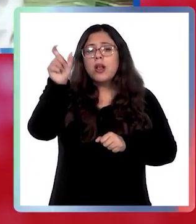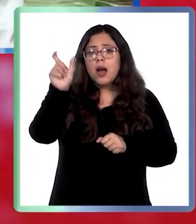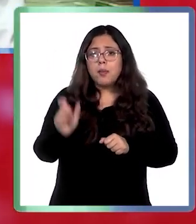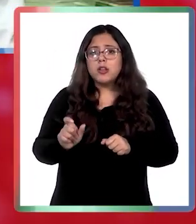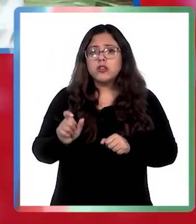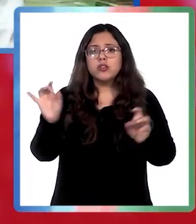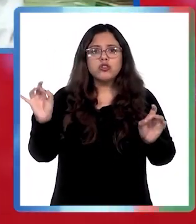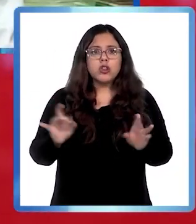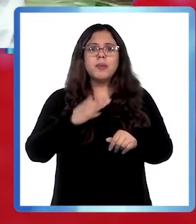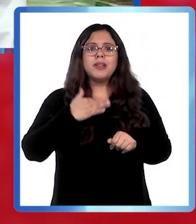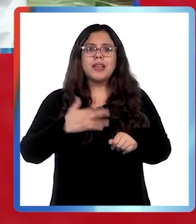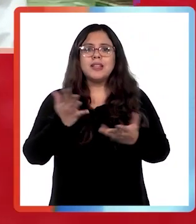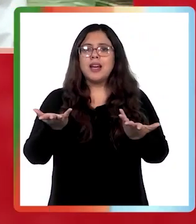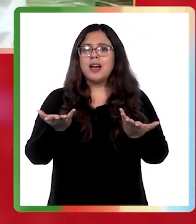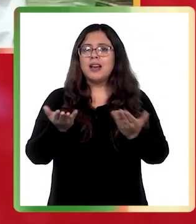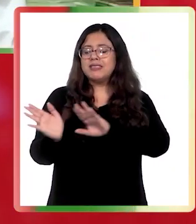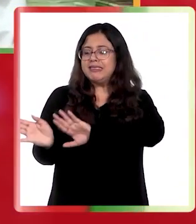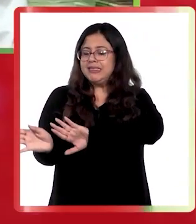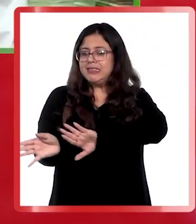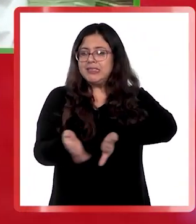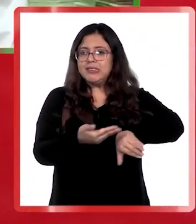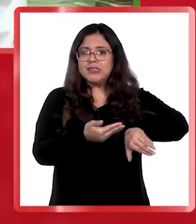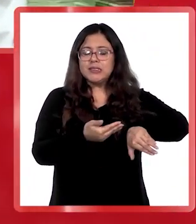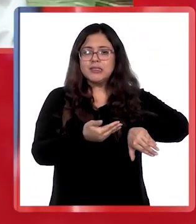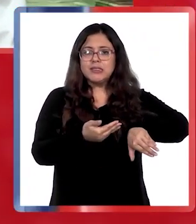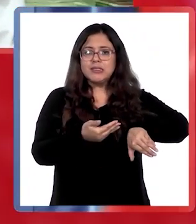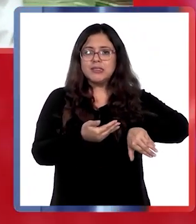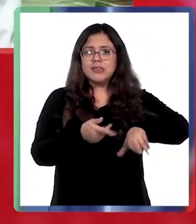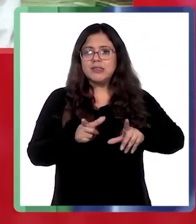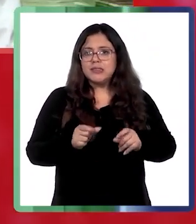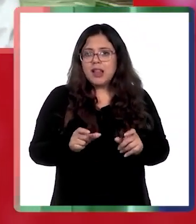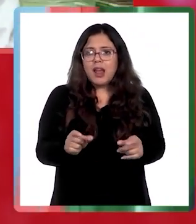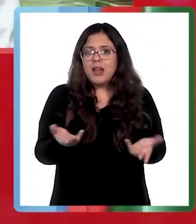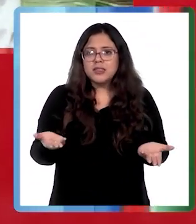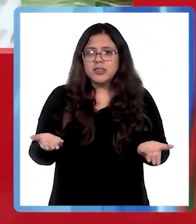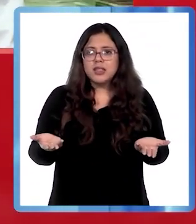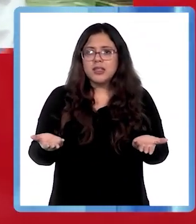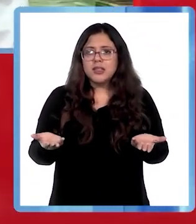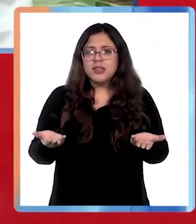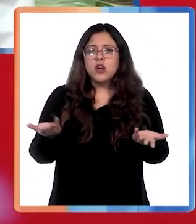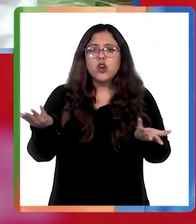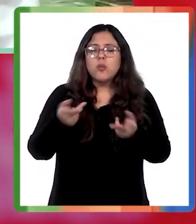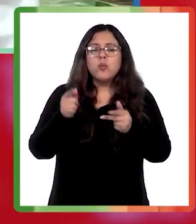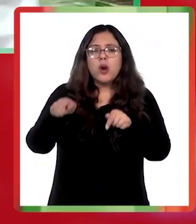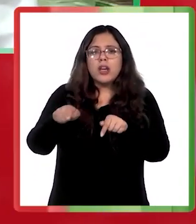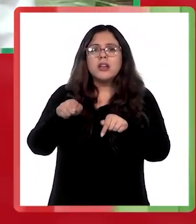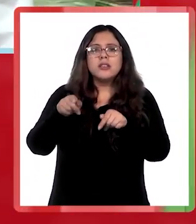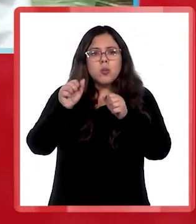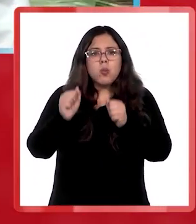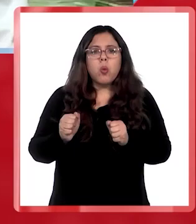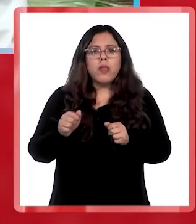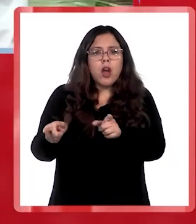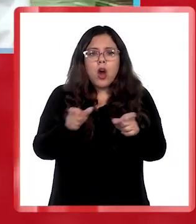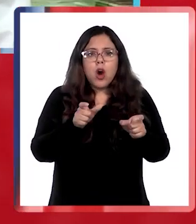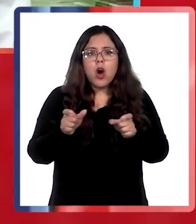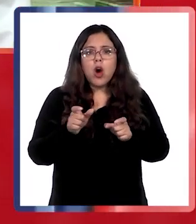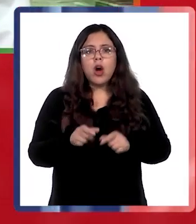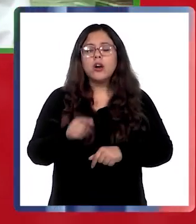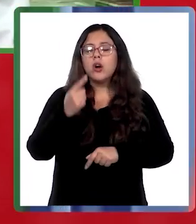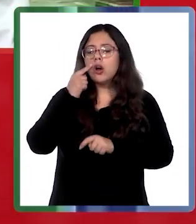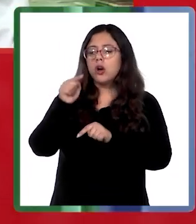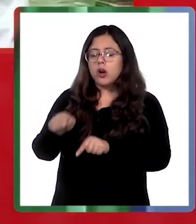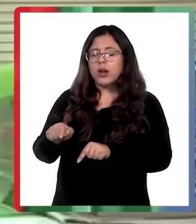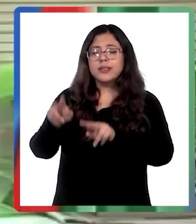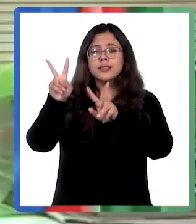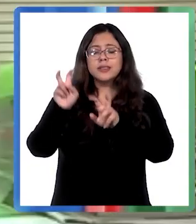es desligarse del cáncer finalmente. Entonces, ¿cómo eso también se maneja? Bueno, ya, eso